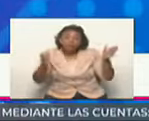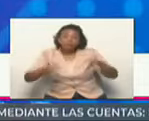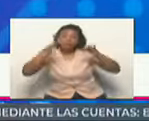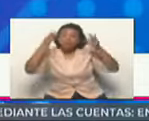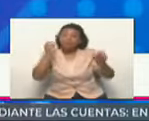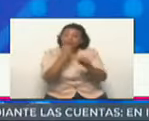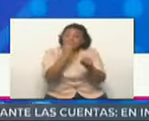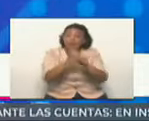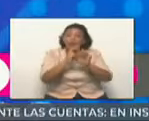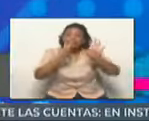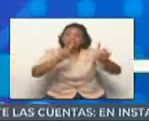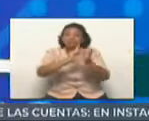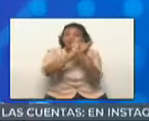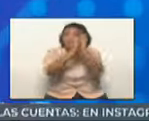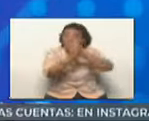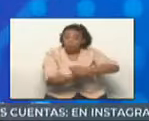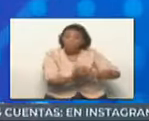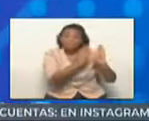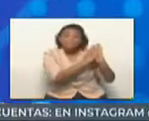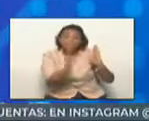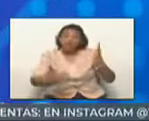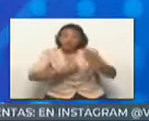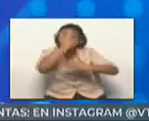de acción, con el plan.